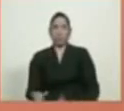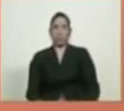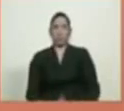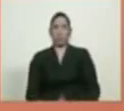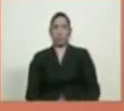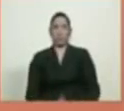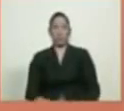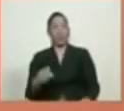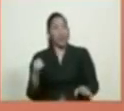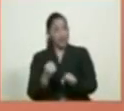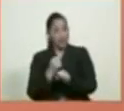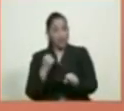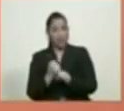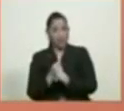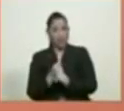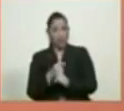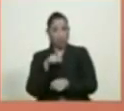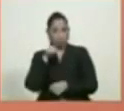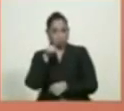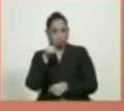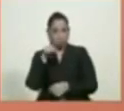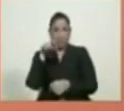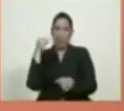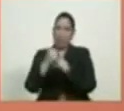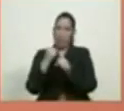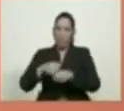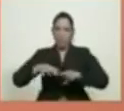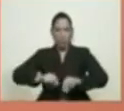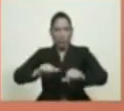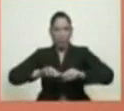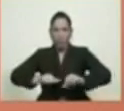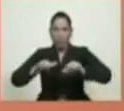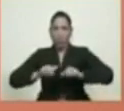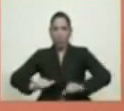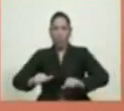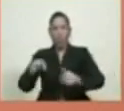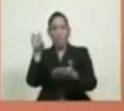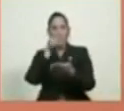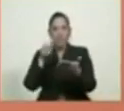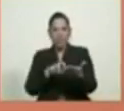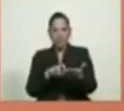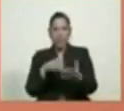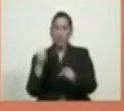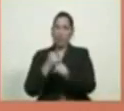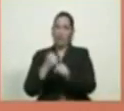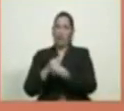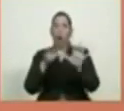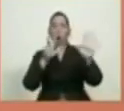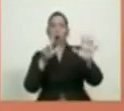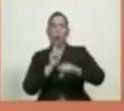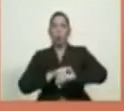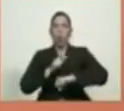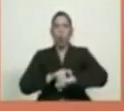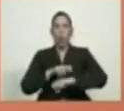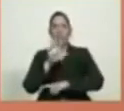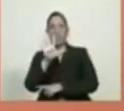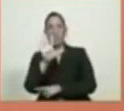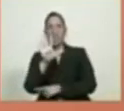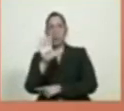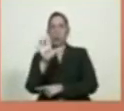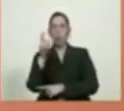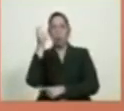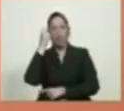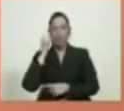El trabajador que trabaja en esa pizzería trabaja 8 horas diarias durante 5 días a la semana, si trabaja de lunes a viernes,